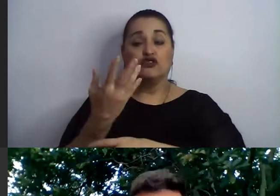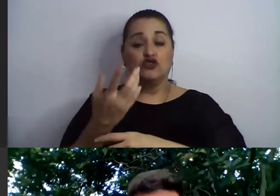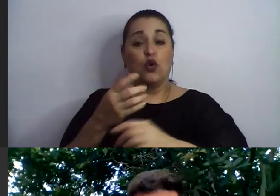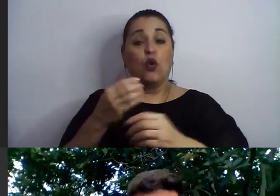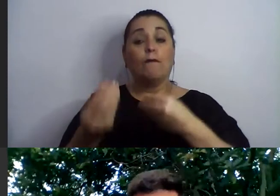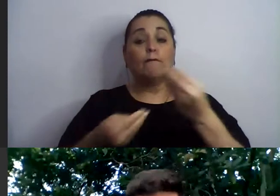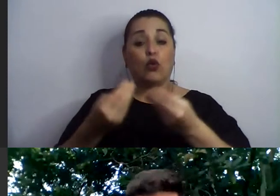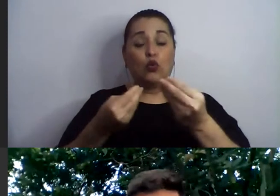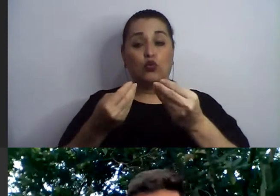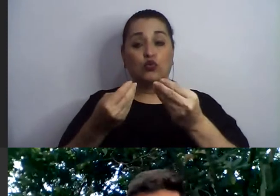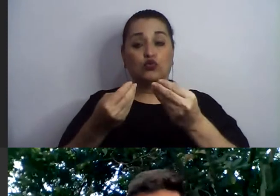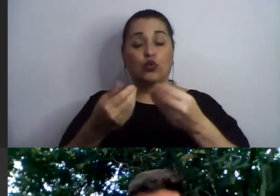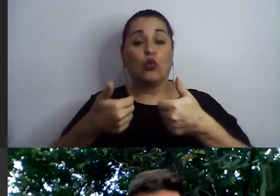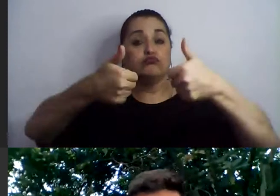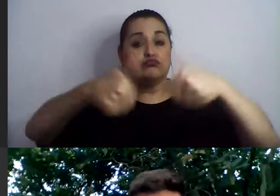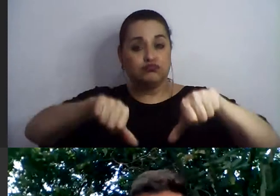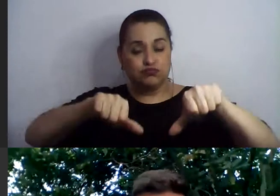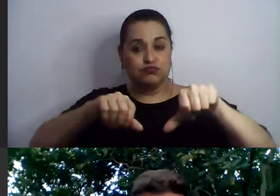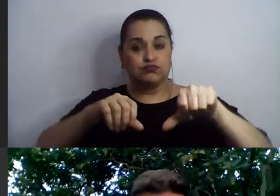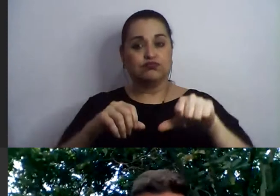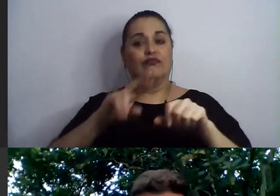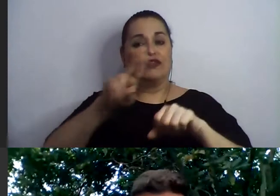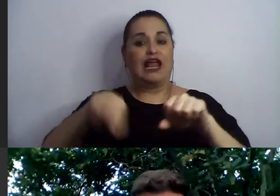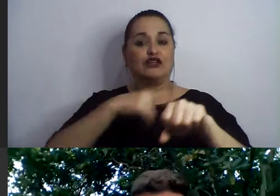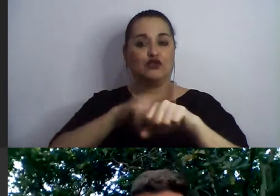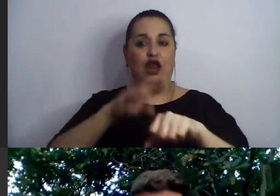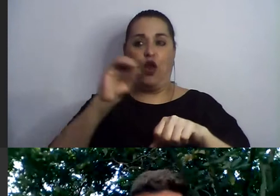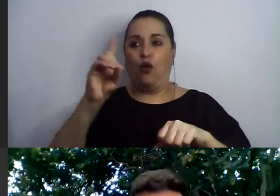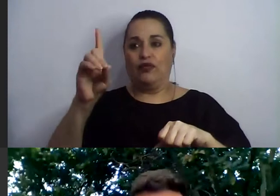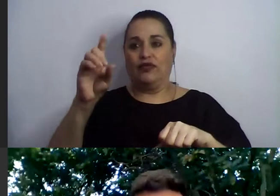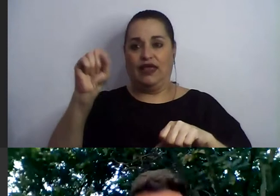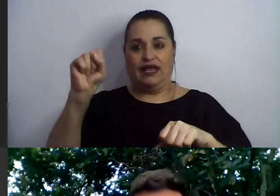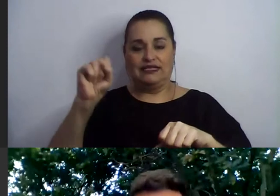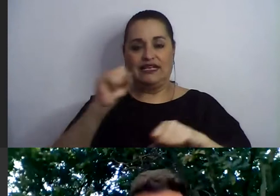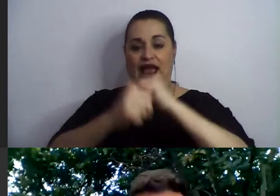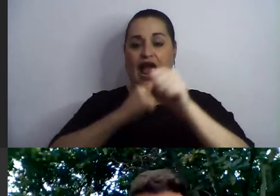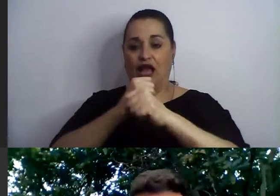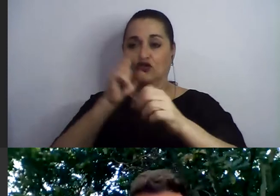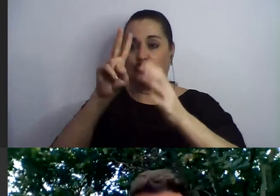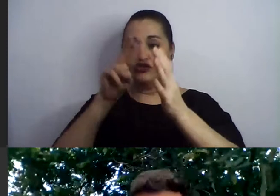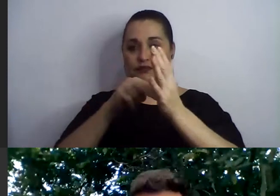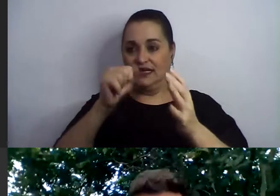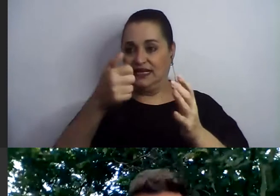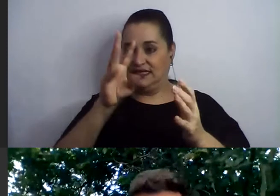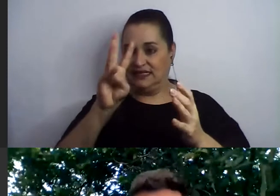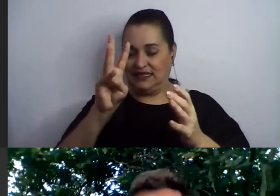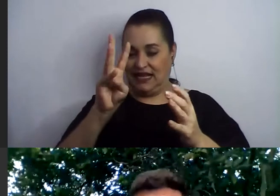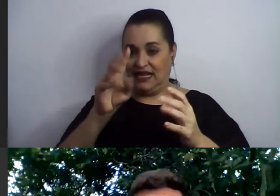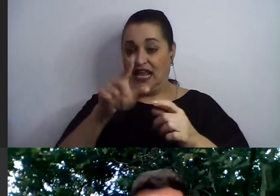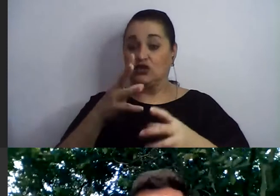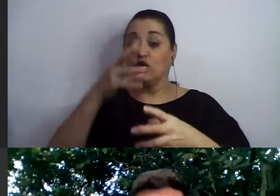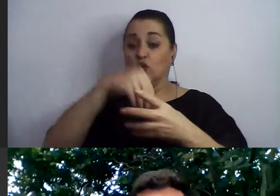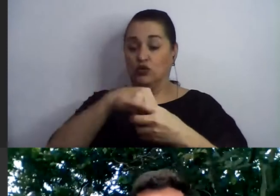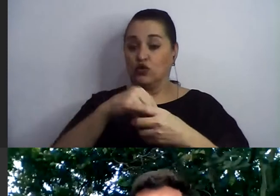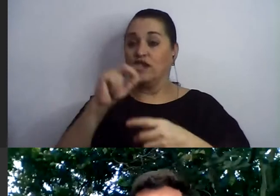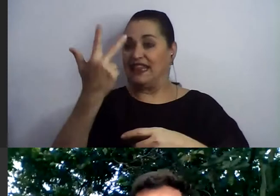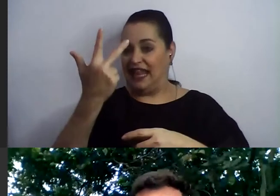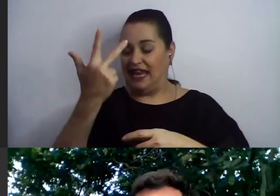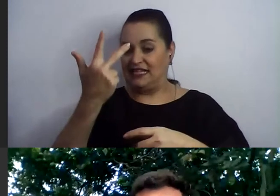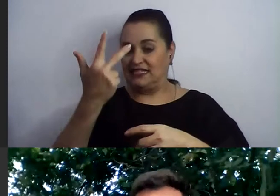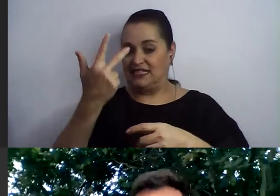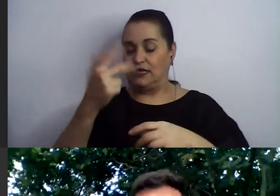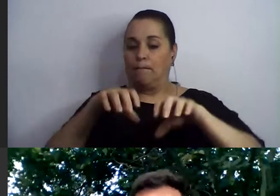pacto nacional por los ODS en el año 2016 ese pacto incluyó a los tres poderes de la república de